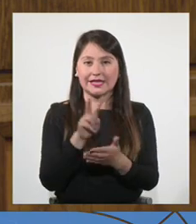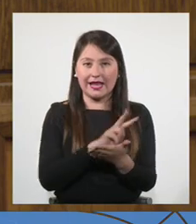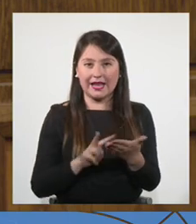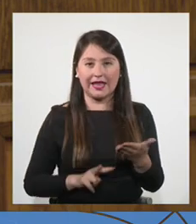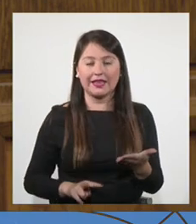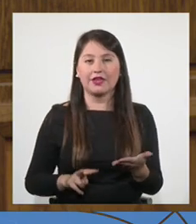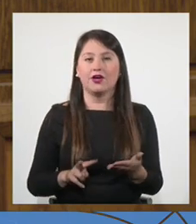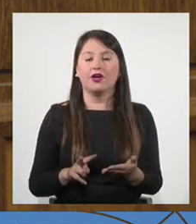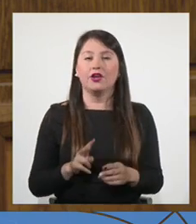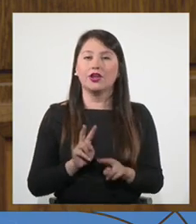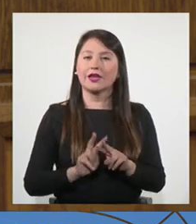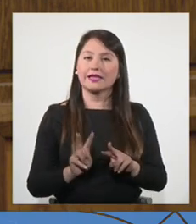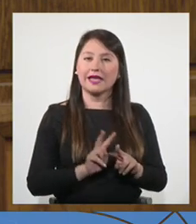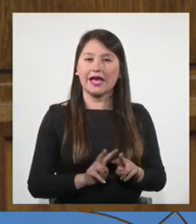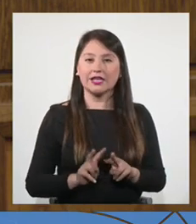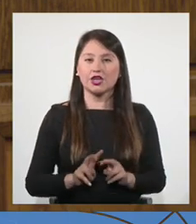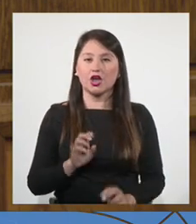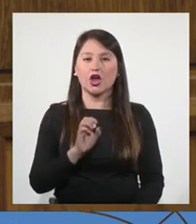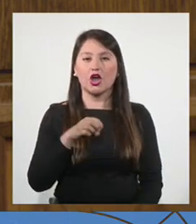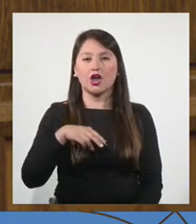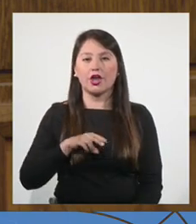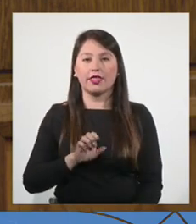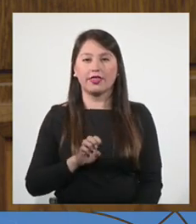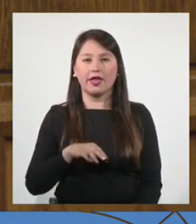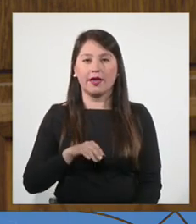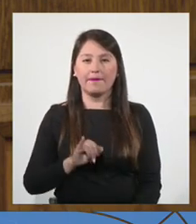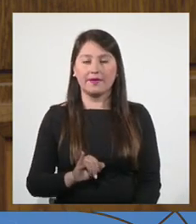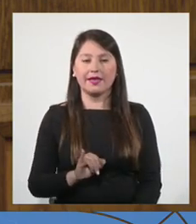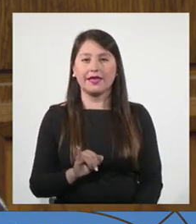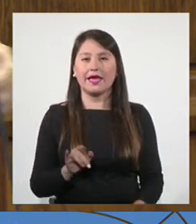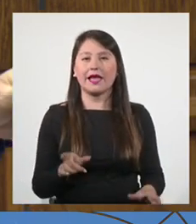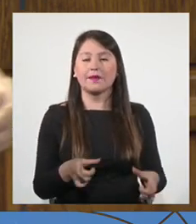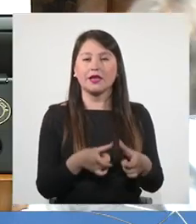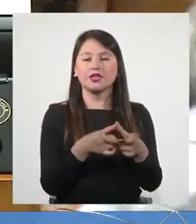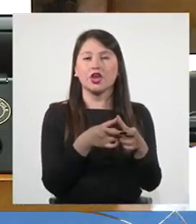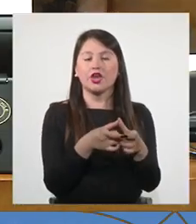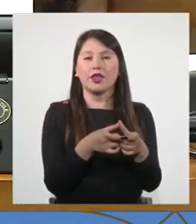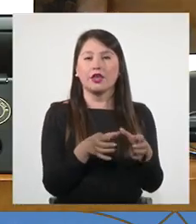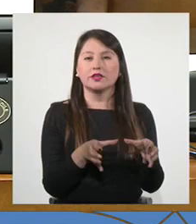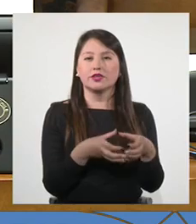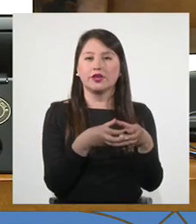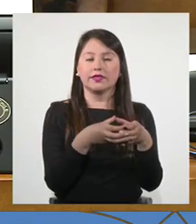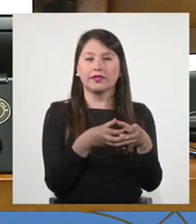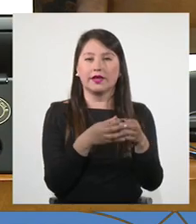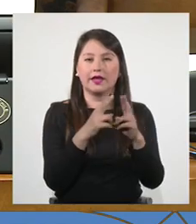hablado con las entidades de la ONEMI y en la Comisión de Transporte y Telecomunicaciones.